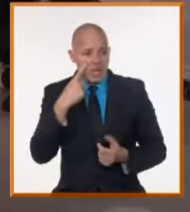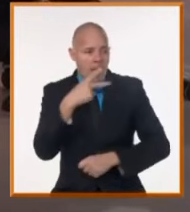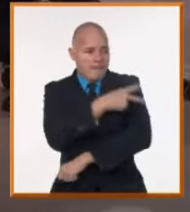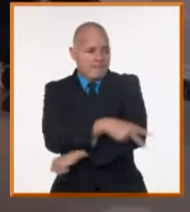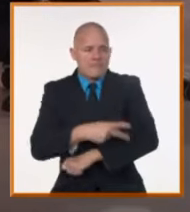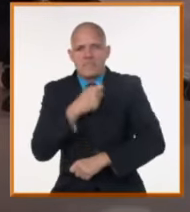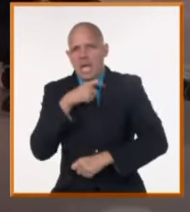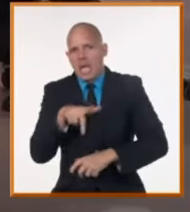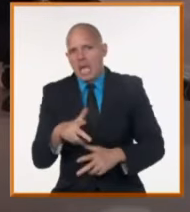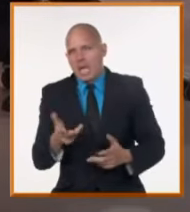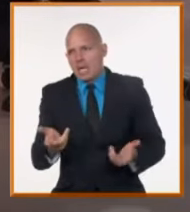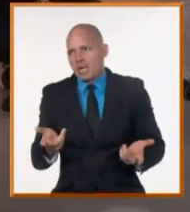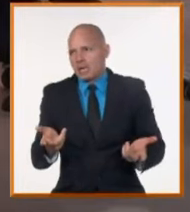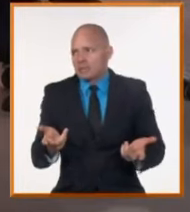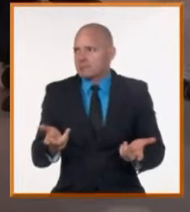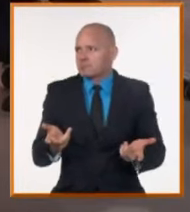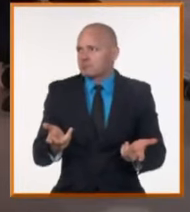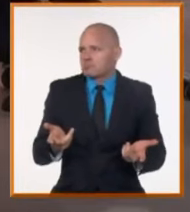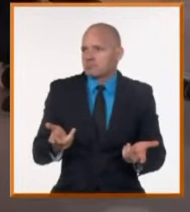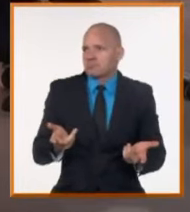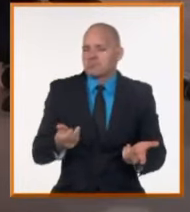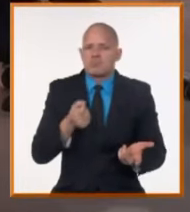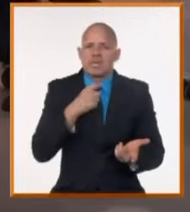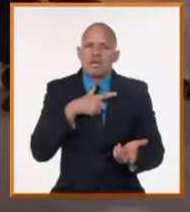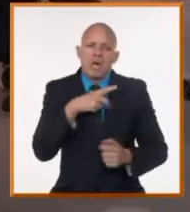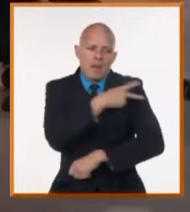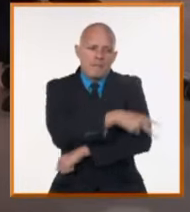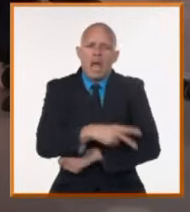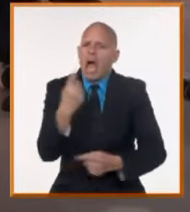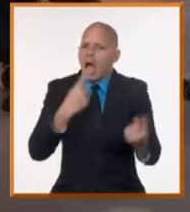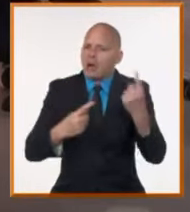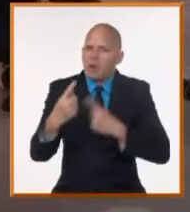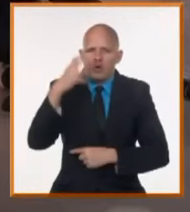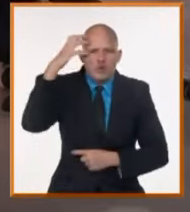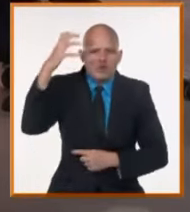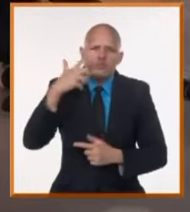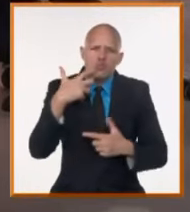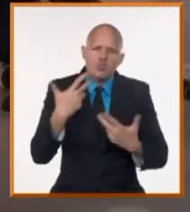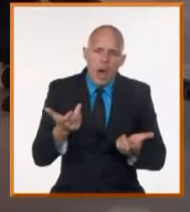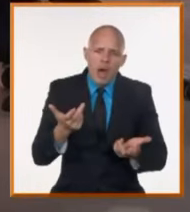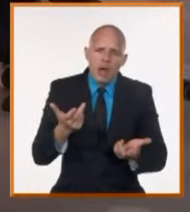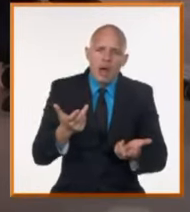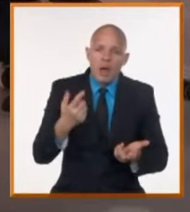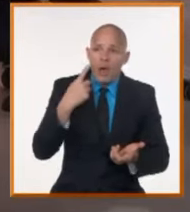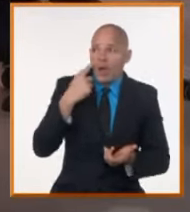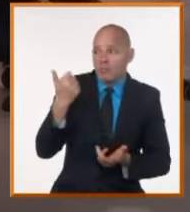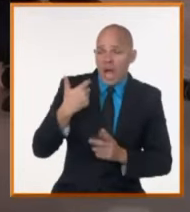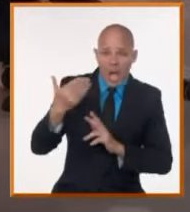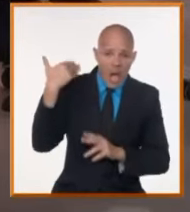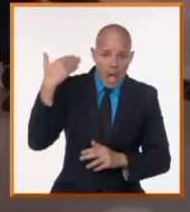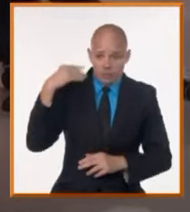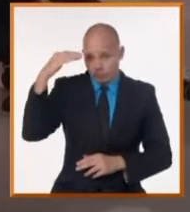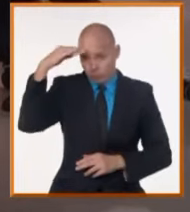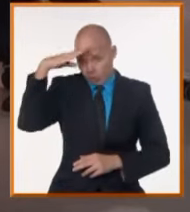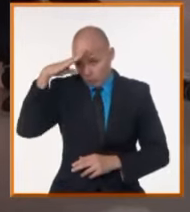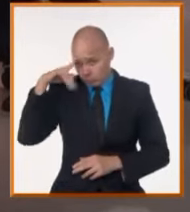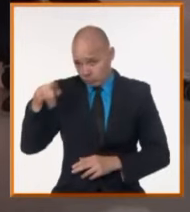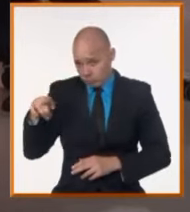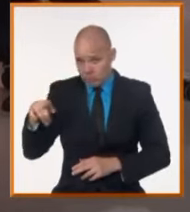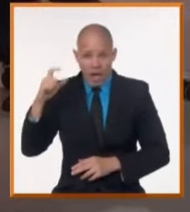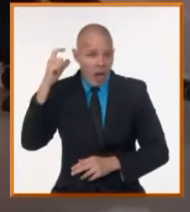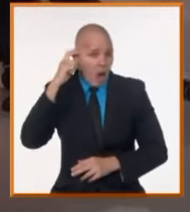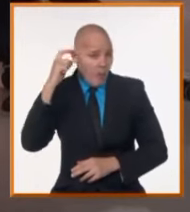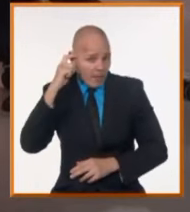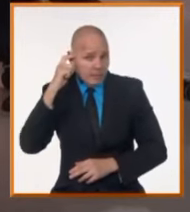de, bueno, aparentemente diferente, ya nos dirás cuán diferente en este sentido de Trump, por ejemplo, a Obama, cuando Kerry dijo tal